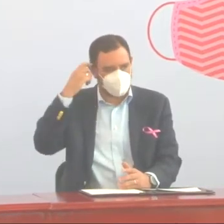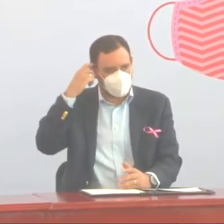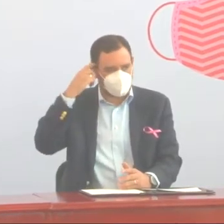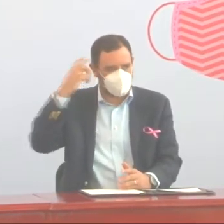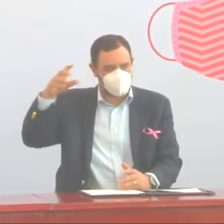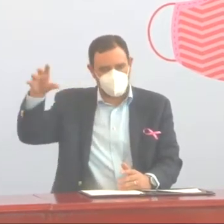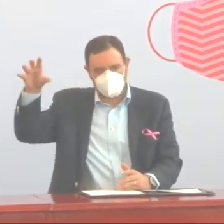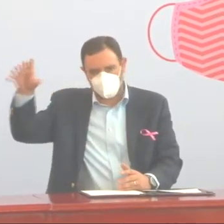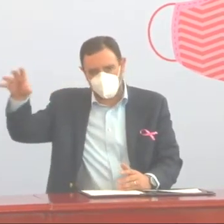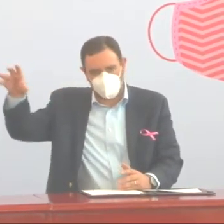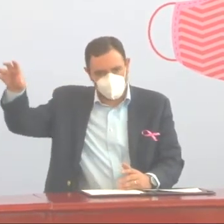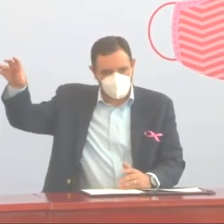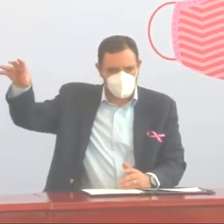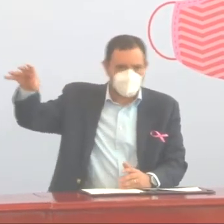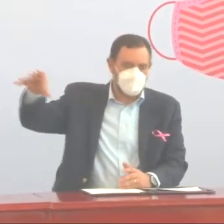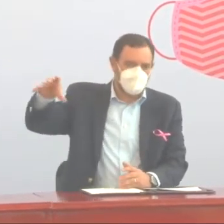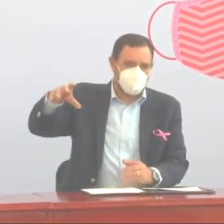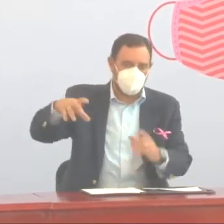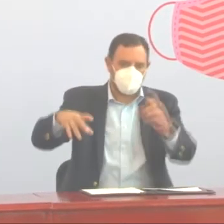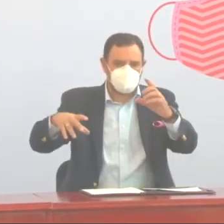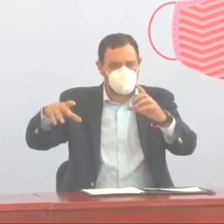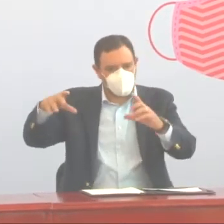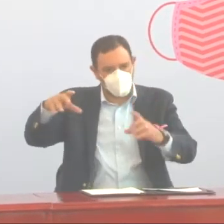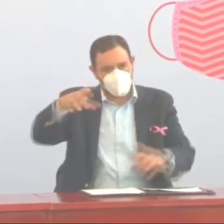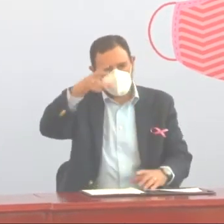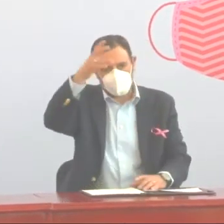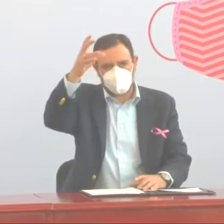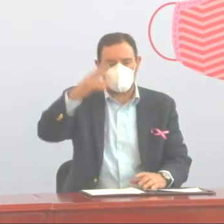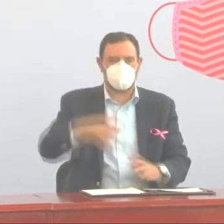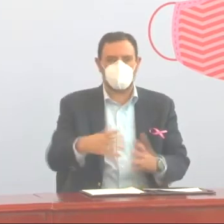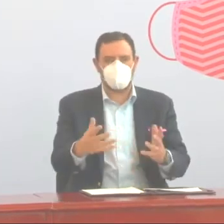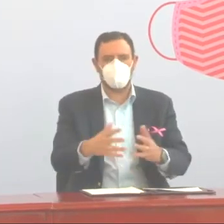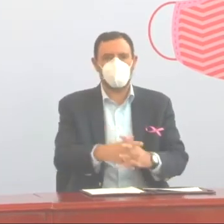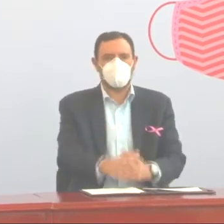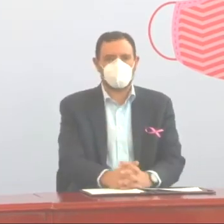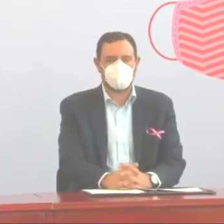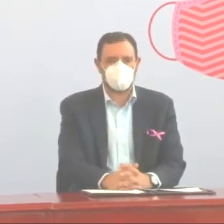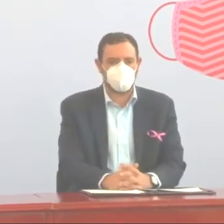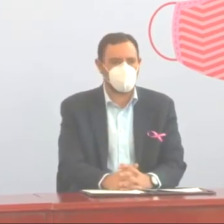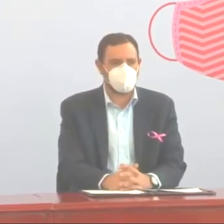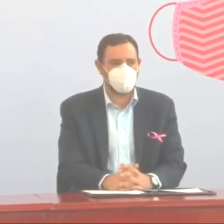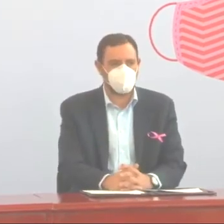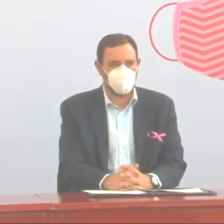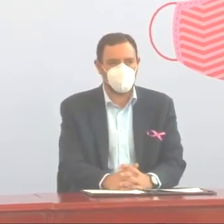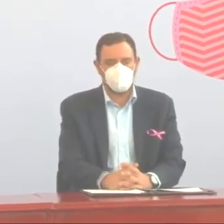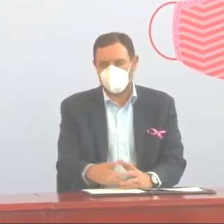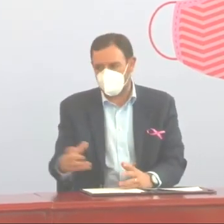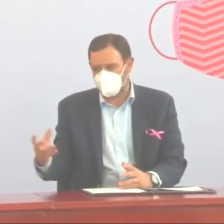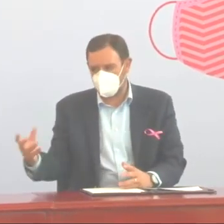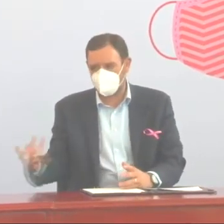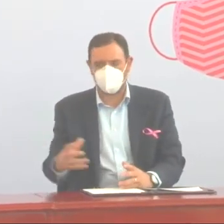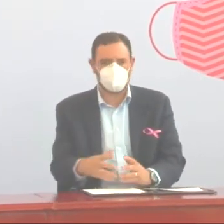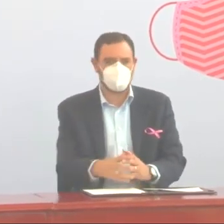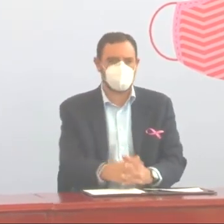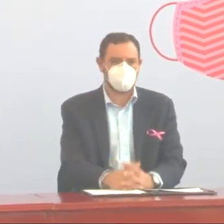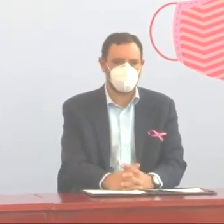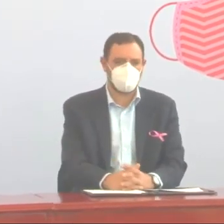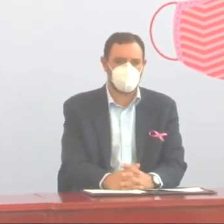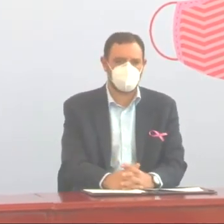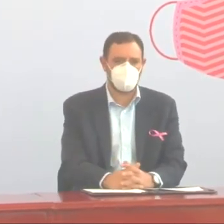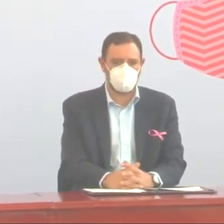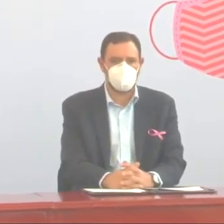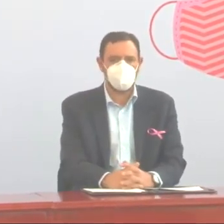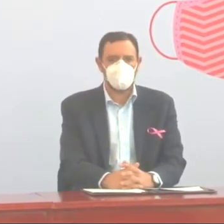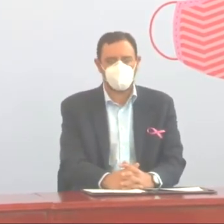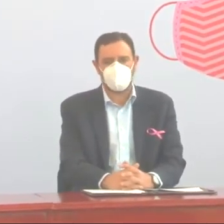caso de Zacatecas, desde el municipio de Pinos, abraza todo hasta el semidesierto, hasta el municipio de El Salvador, a nuestro vecino estado de